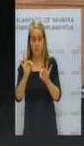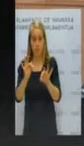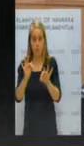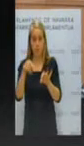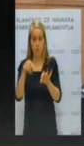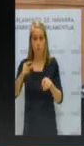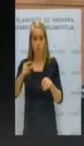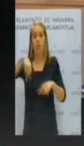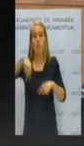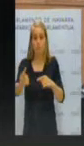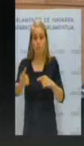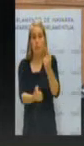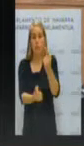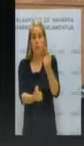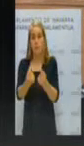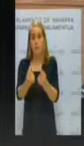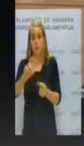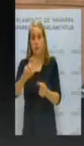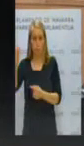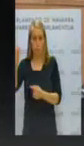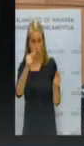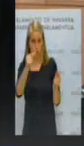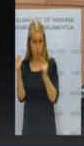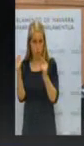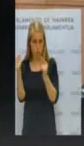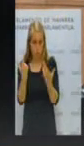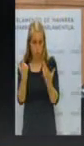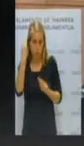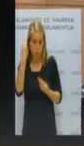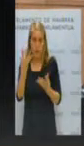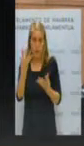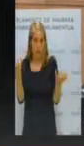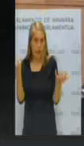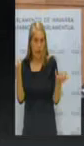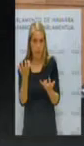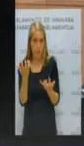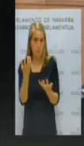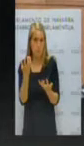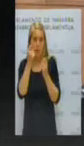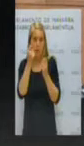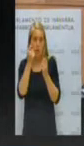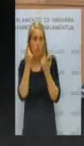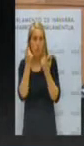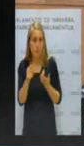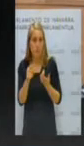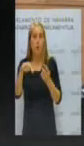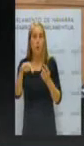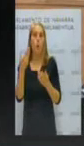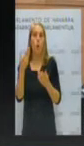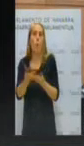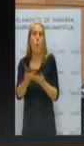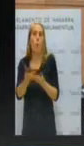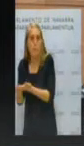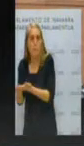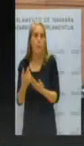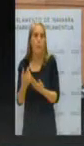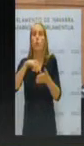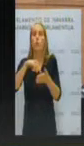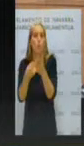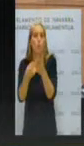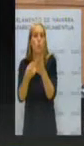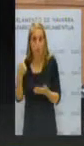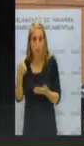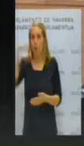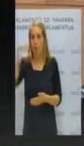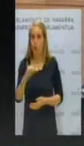presupuestarios, pues, probablemente, nadie era consciente de la gravedad del problema, de la demanda que podía haber y de las soluciones que hay, que hoy sí tenemos,